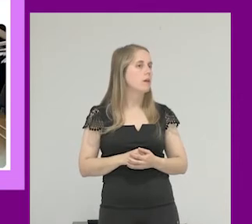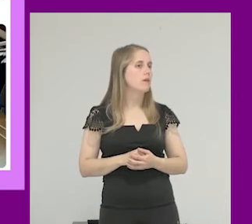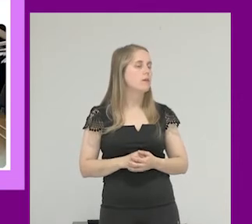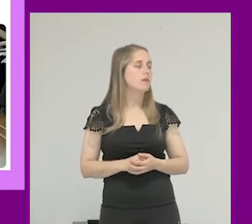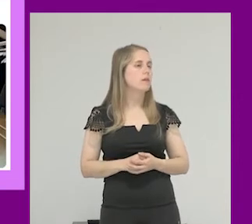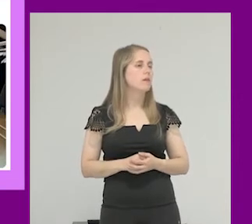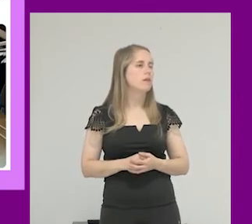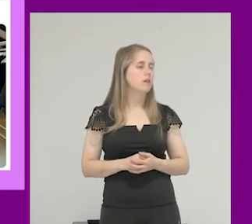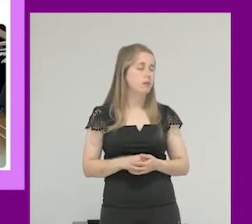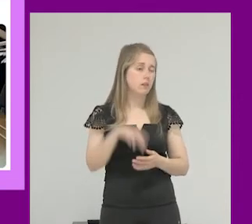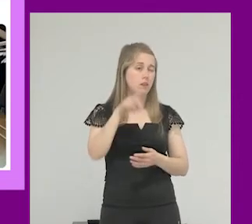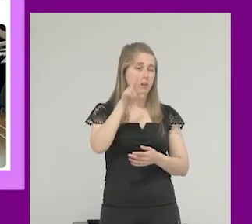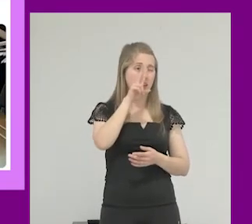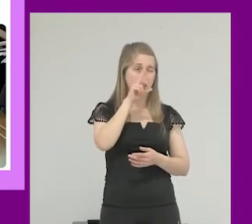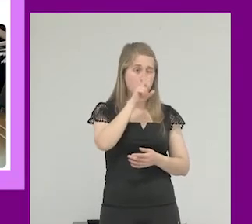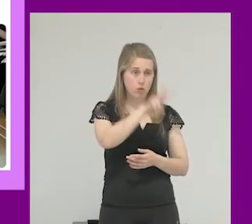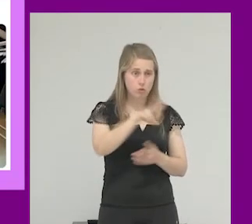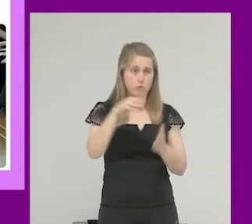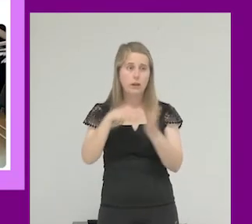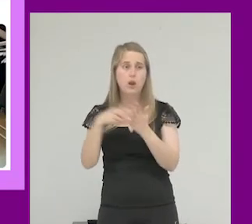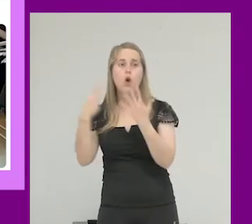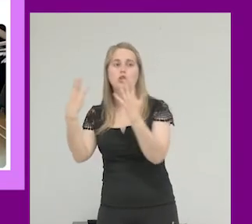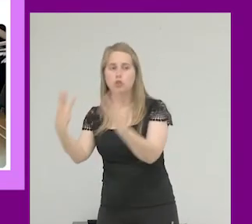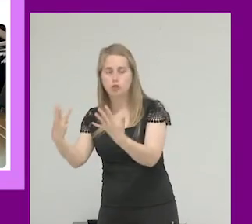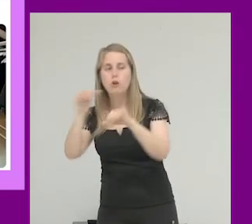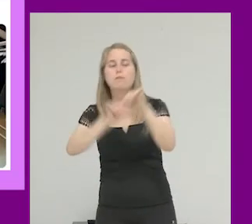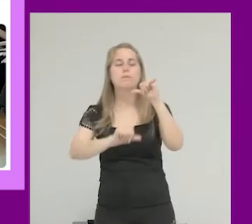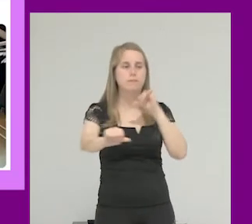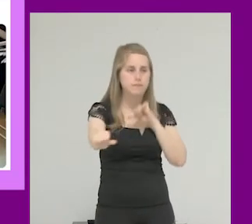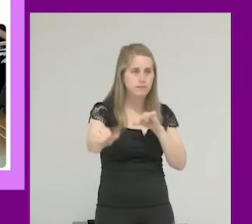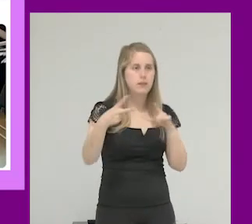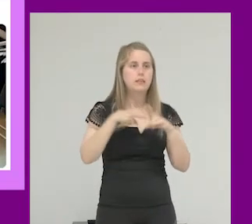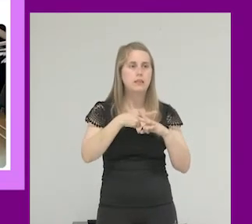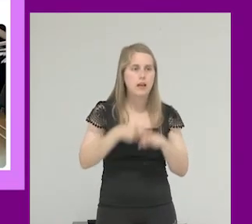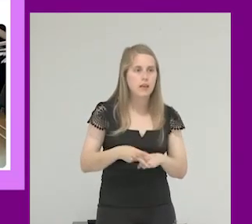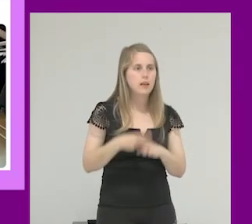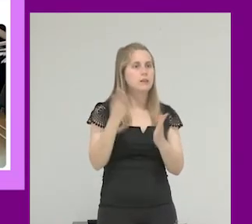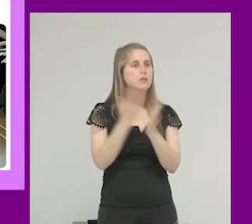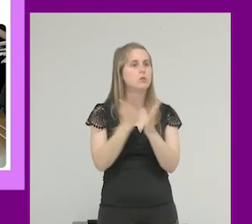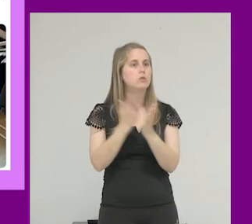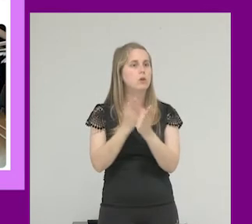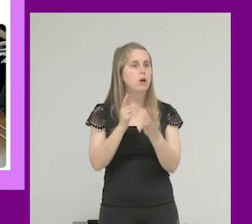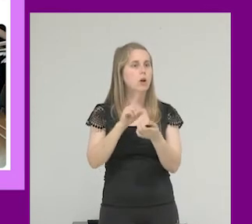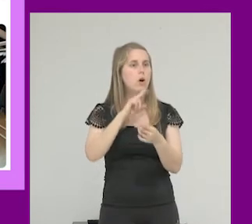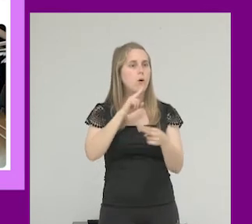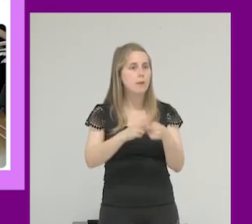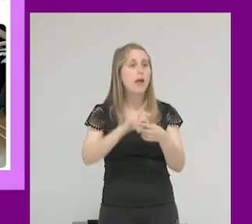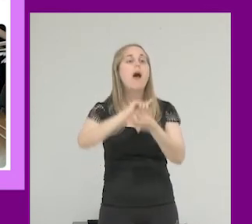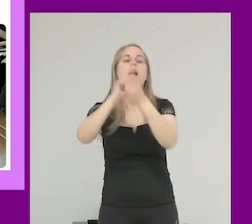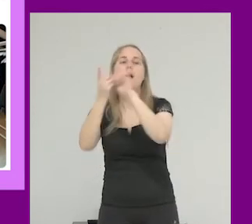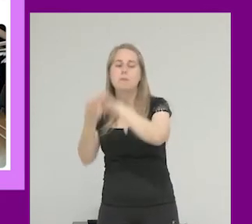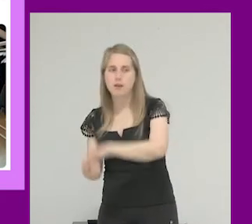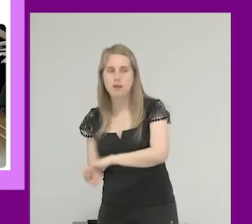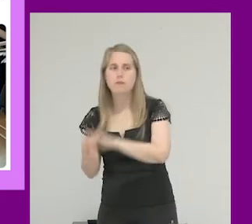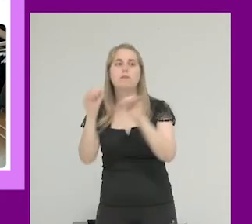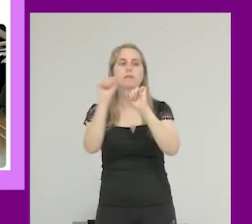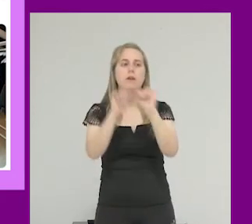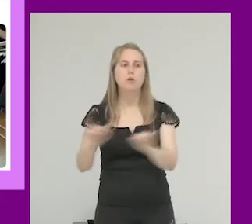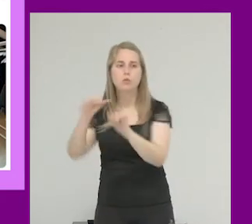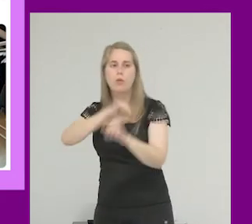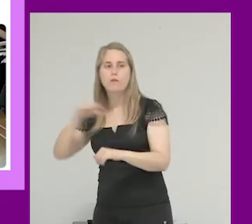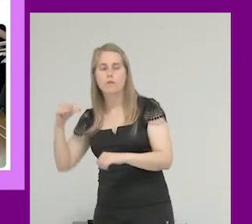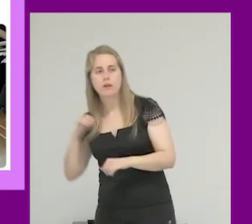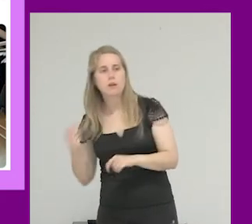A partir del año 2008, los talleres y cursos cambian de denominación, de autodefensa para mujeres